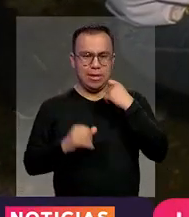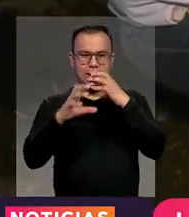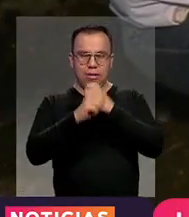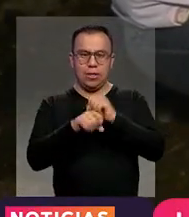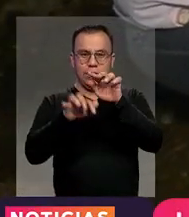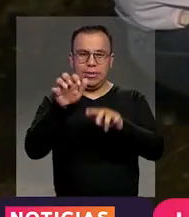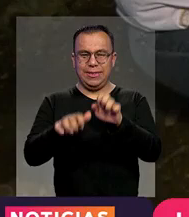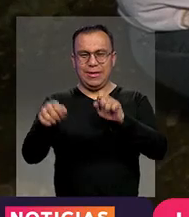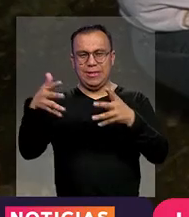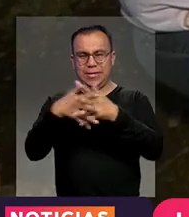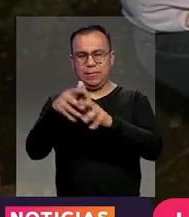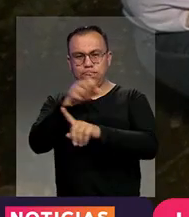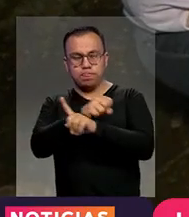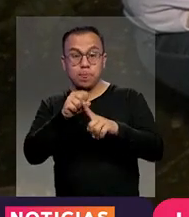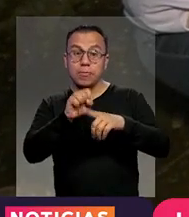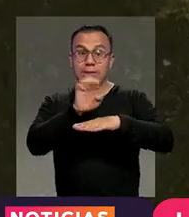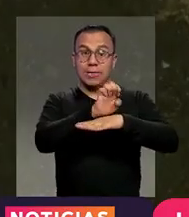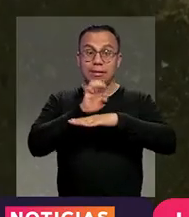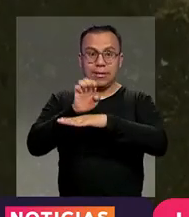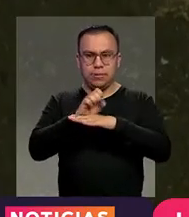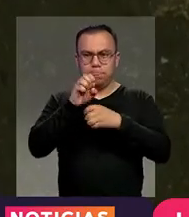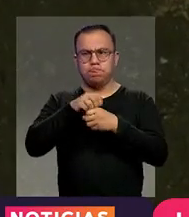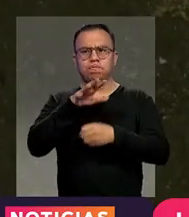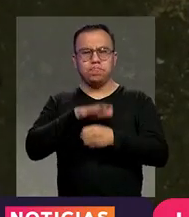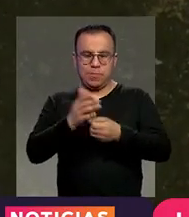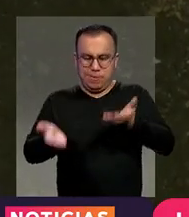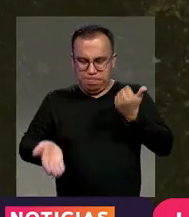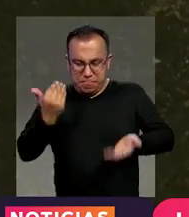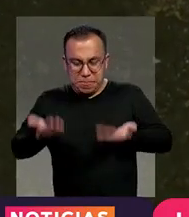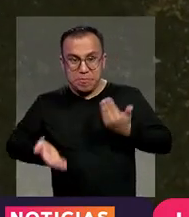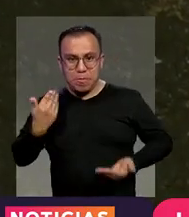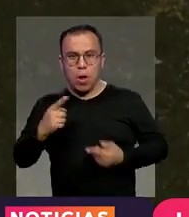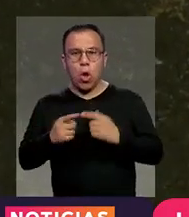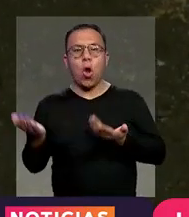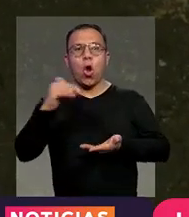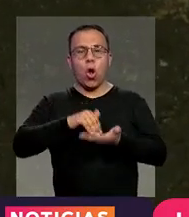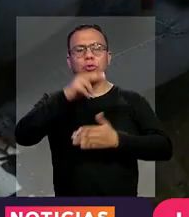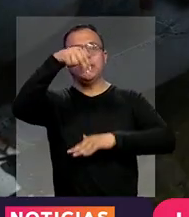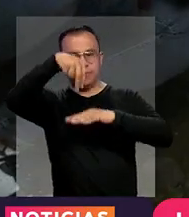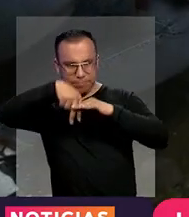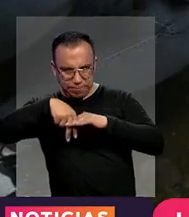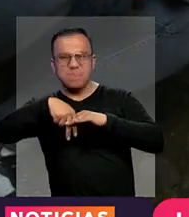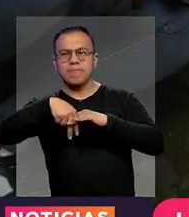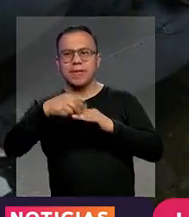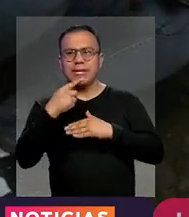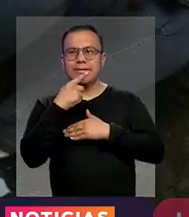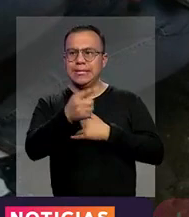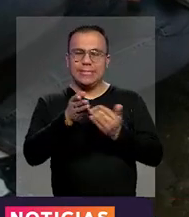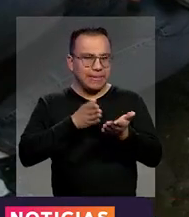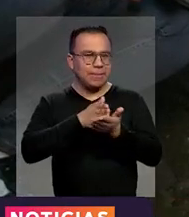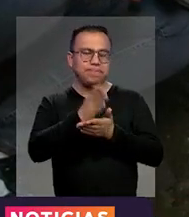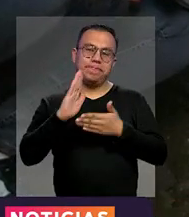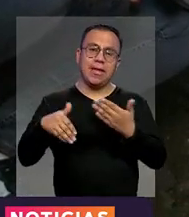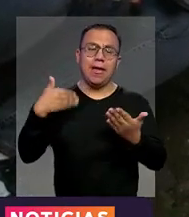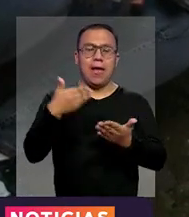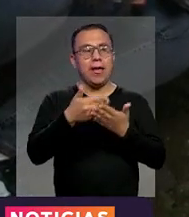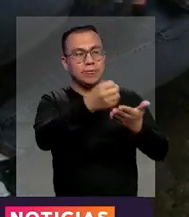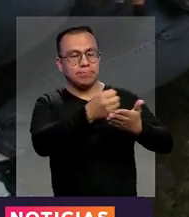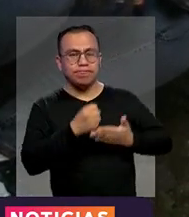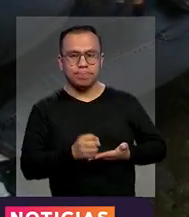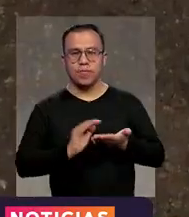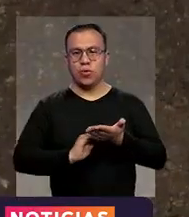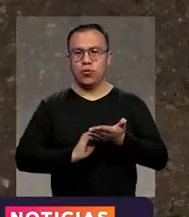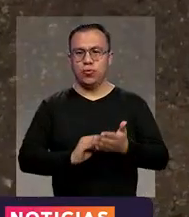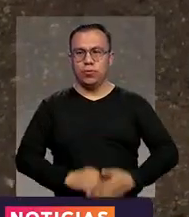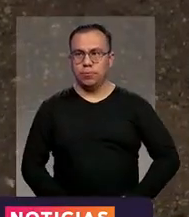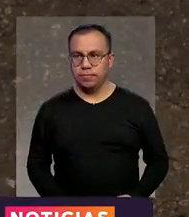de Integración Social y las entidades del distrito lograron desenterrarlo, él volvió a meterse bajo tierra y dice que estará ahí hasta recibir una solución.